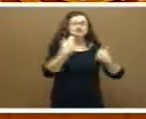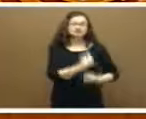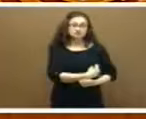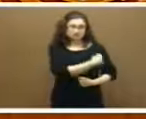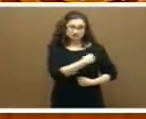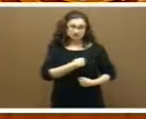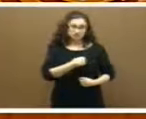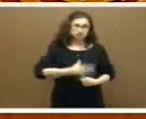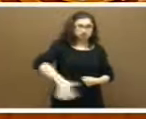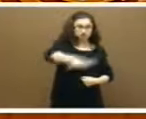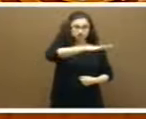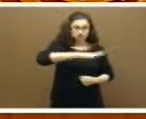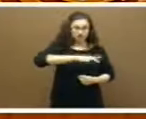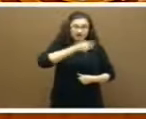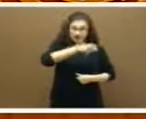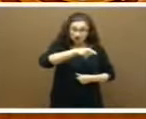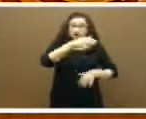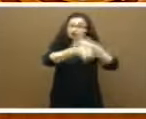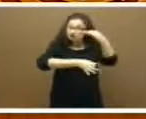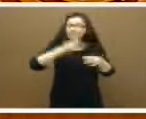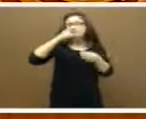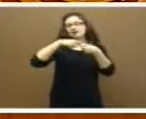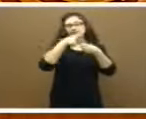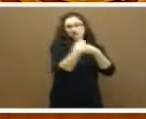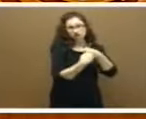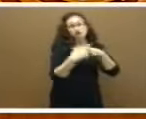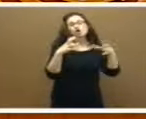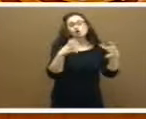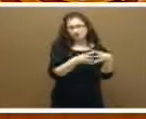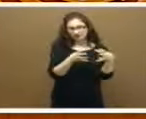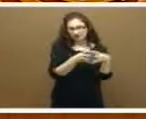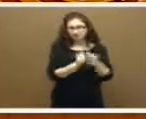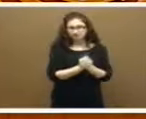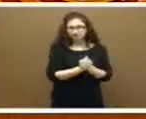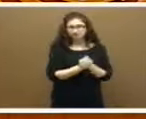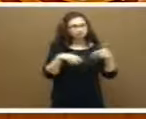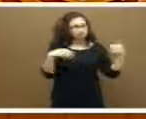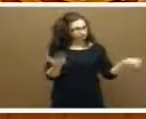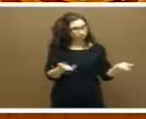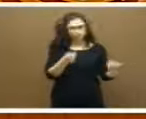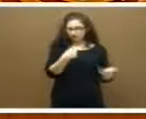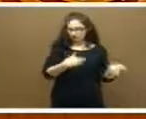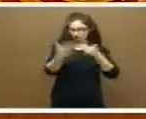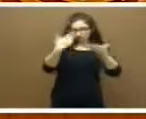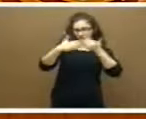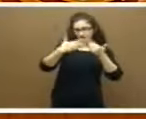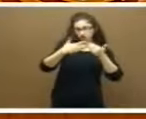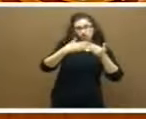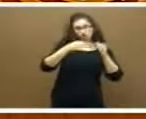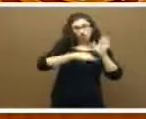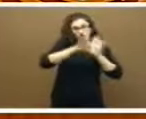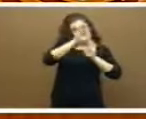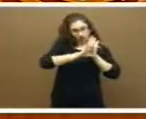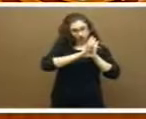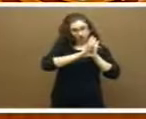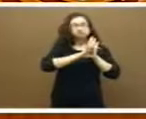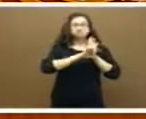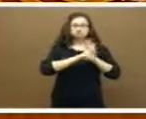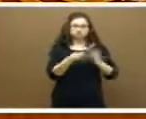como órganos de participación comunitaria. Las órdenes mencionadas anteriormente han regulado